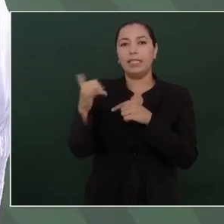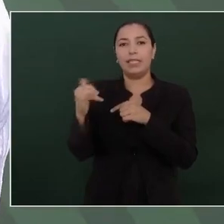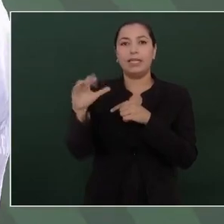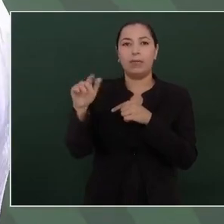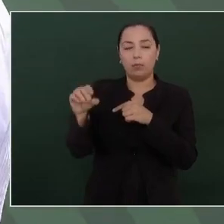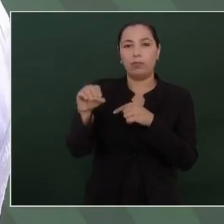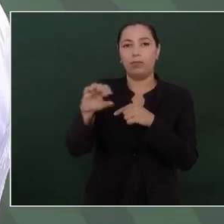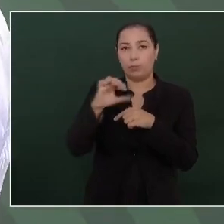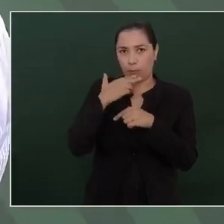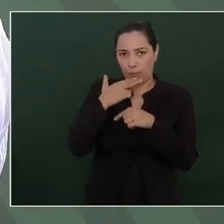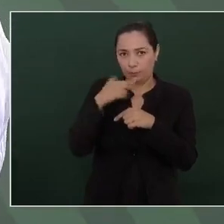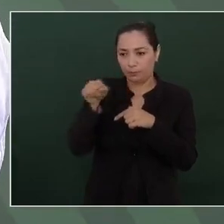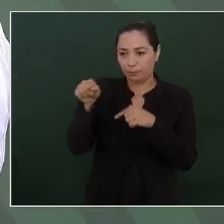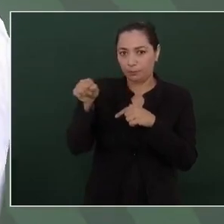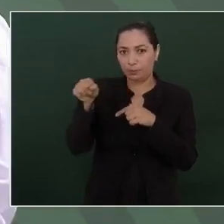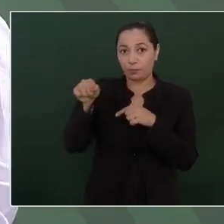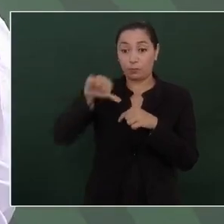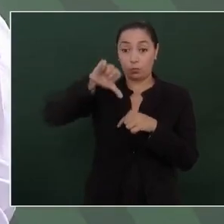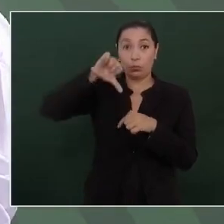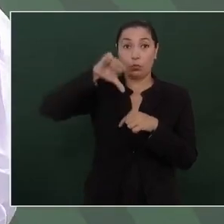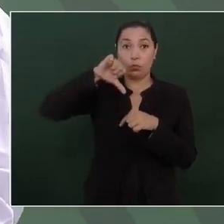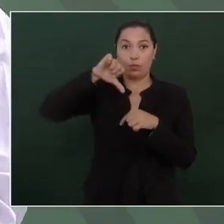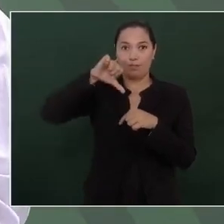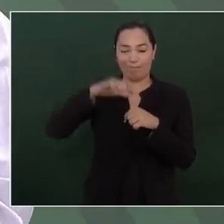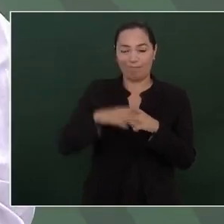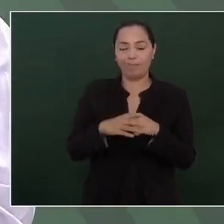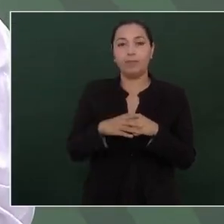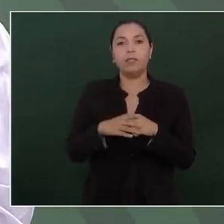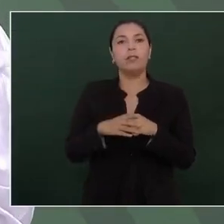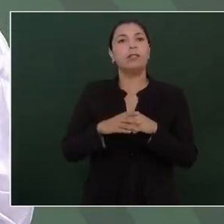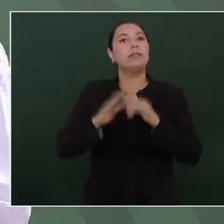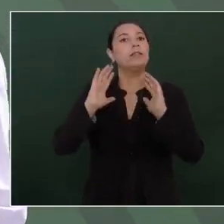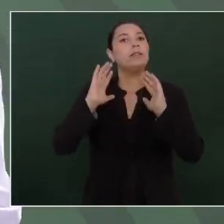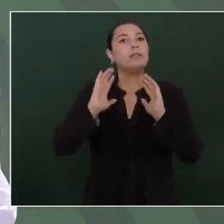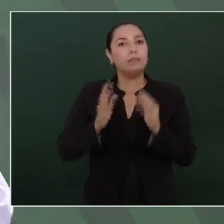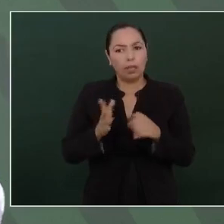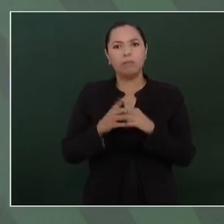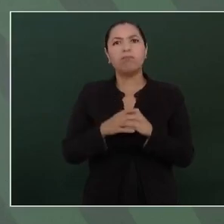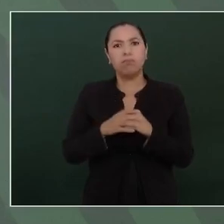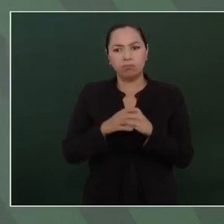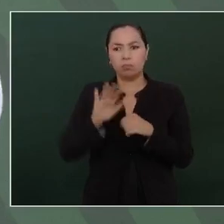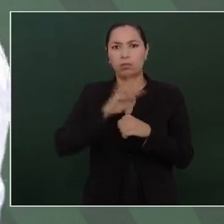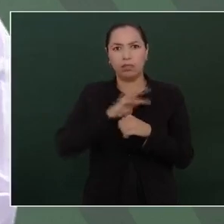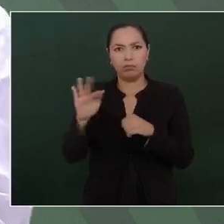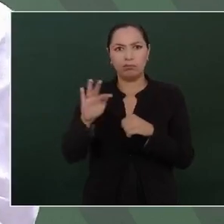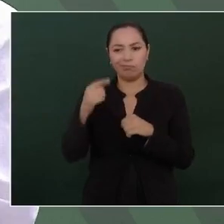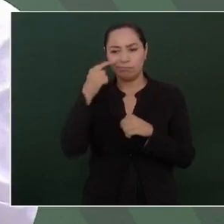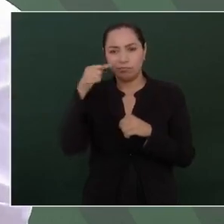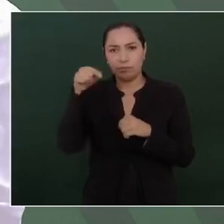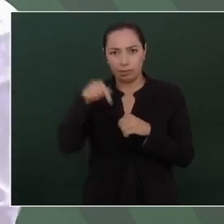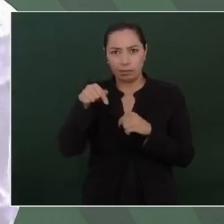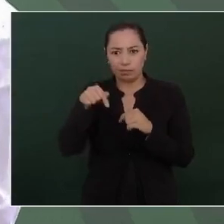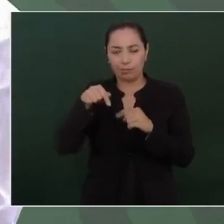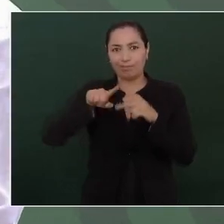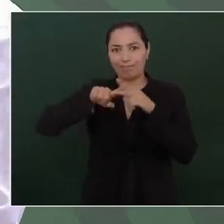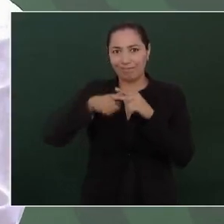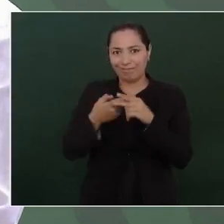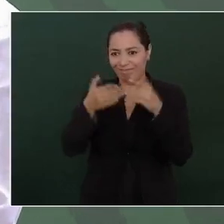Chihuahua, hoy. Ya podríamos inaugurar, aunque no es exactamente